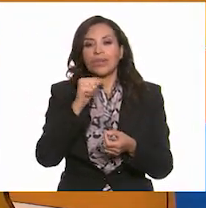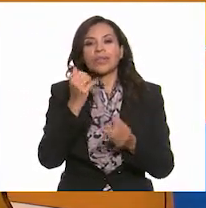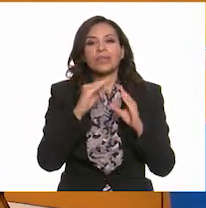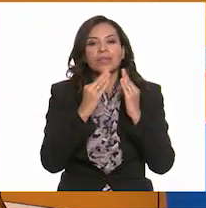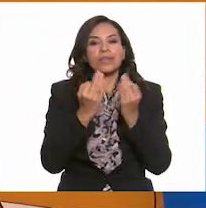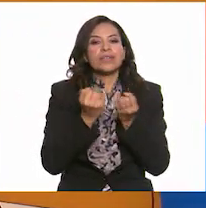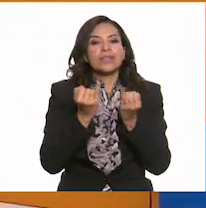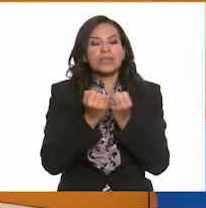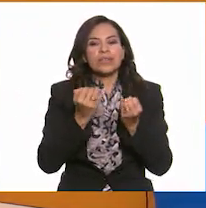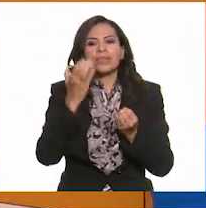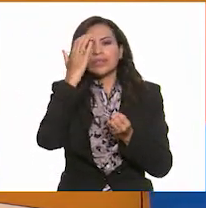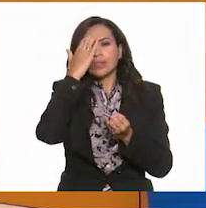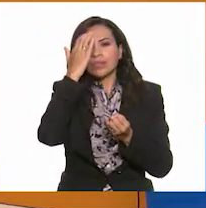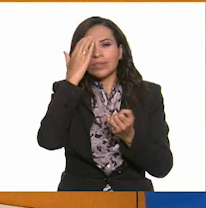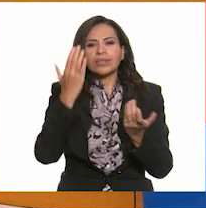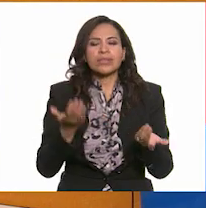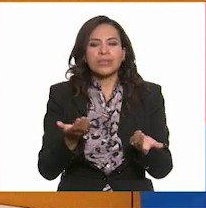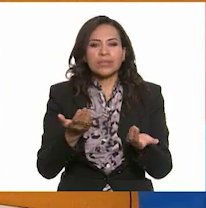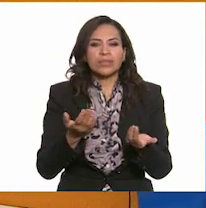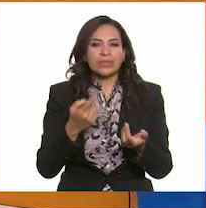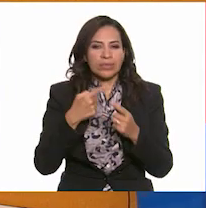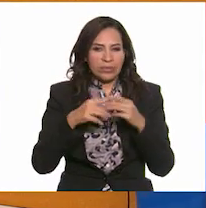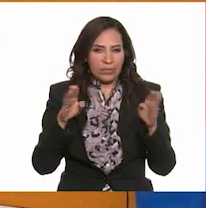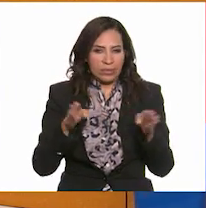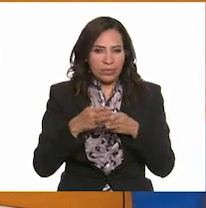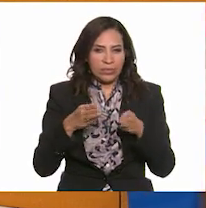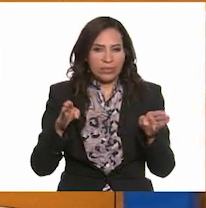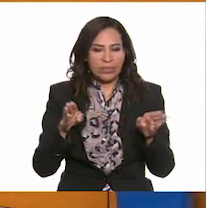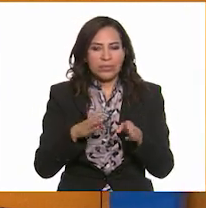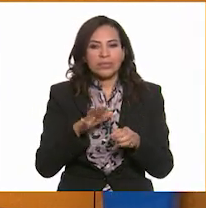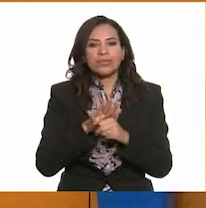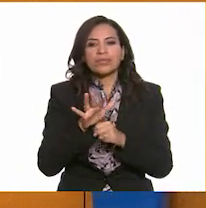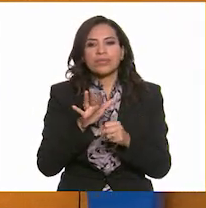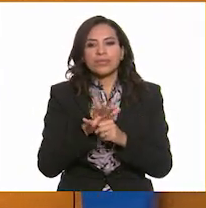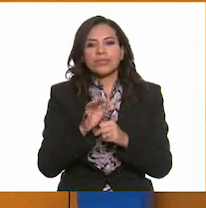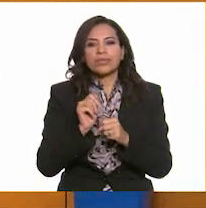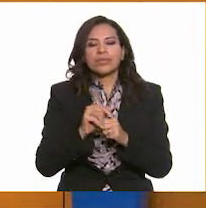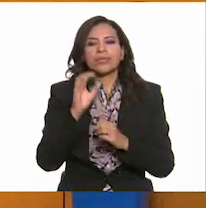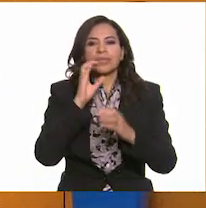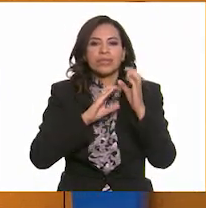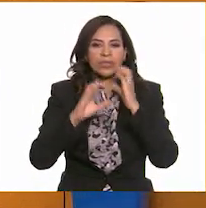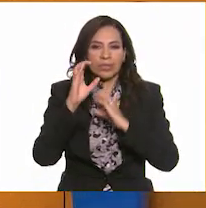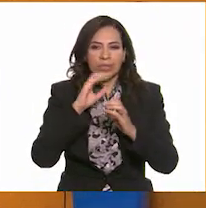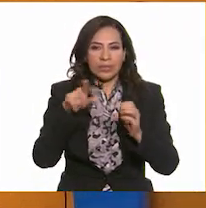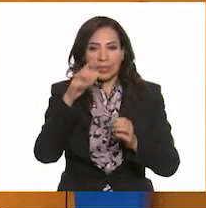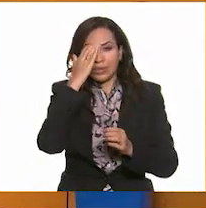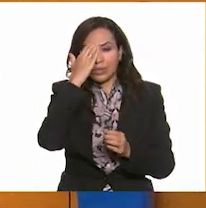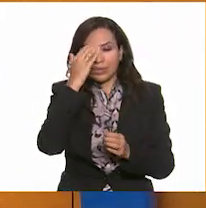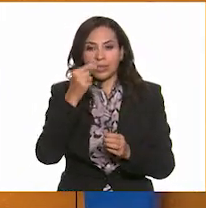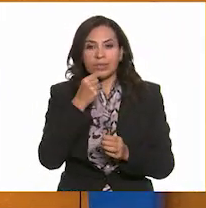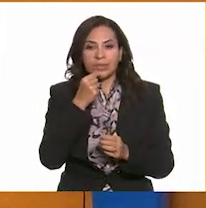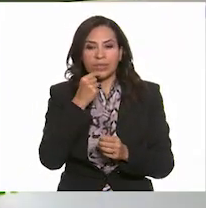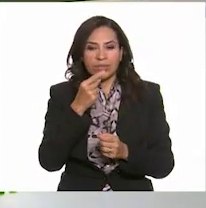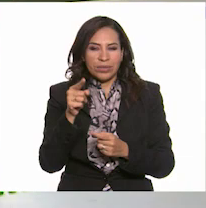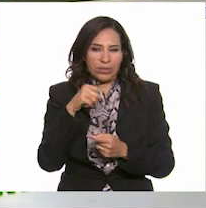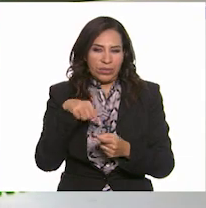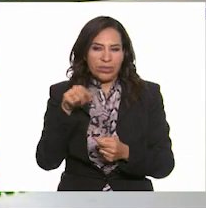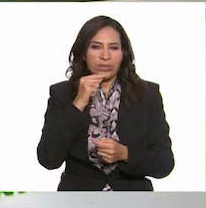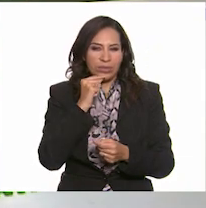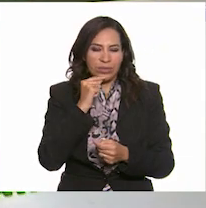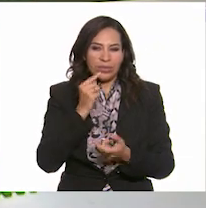forma también que conocemos de música son las rondas musicales. ¿Las conoces? ¿Las rondas